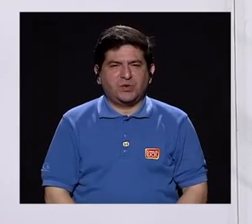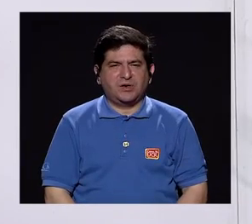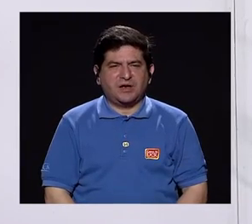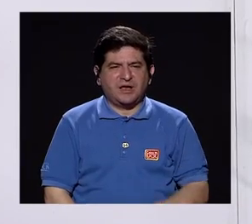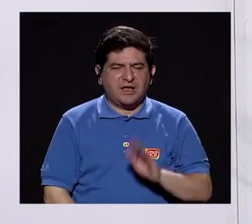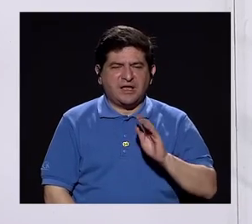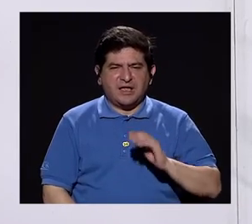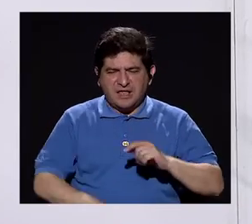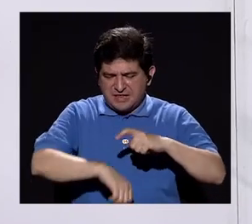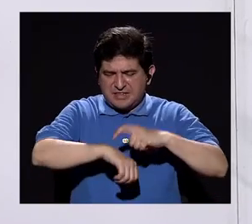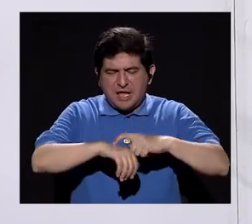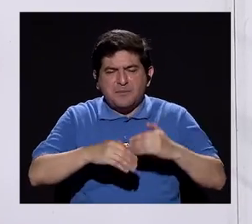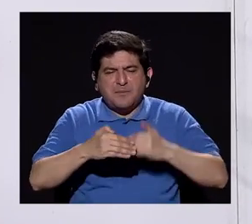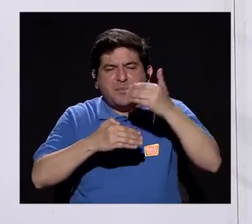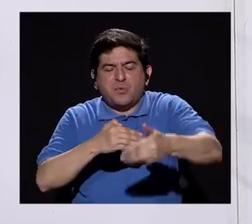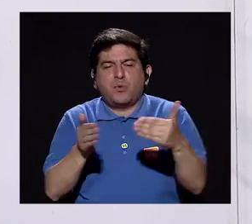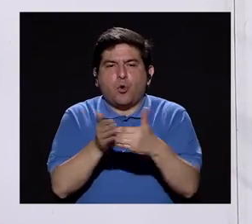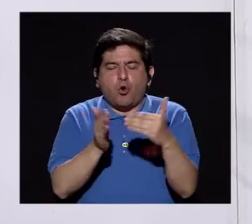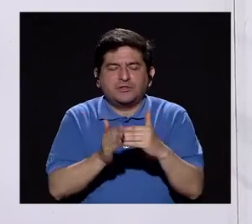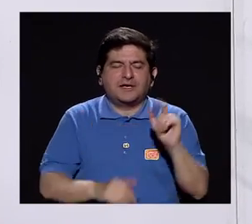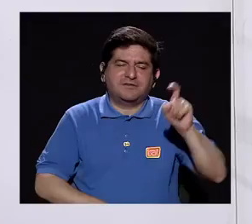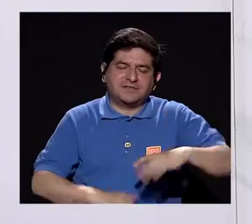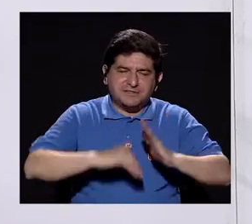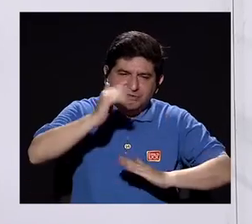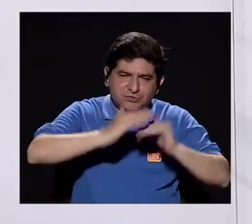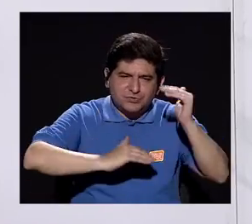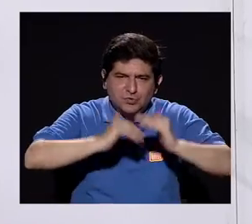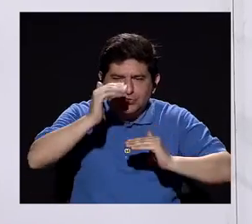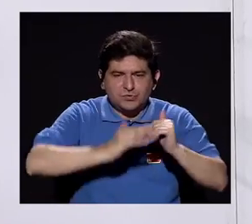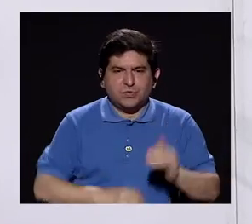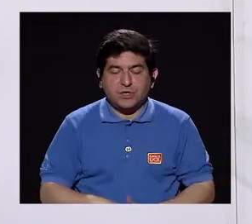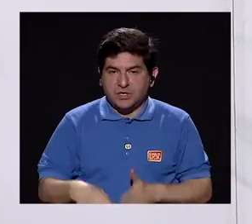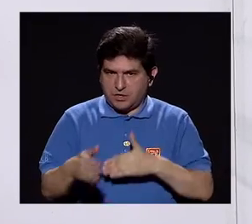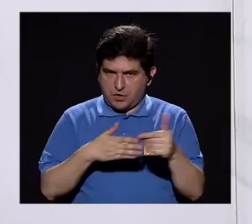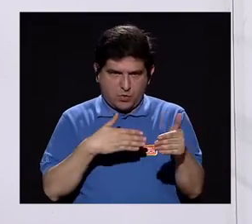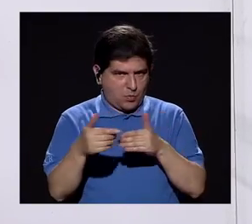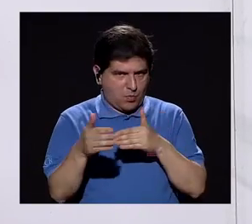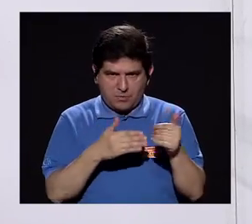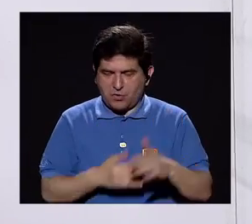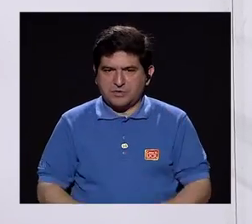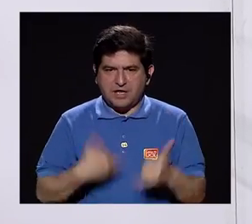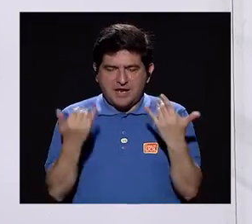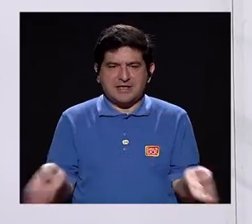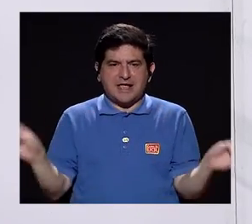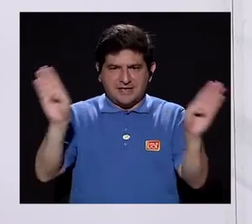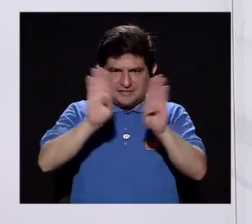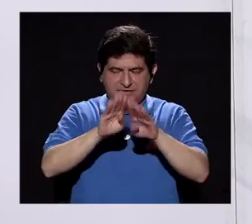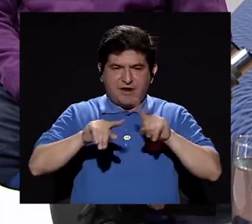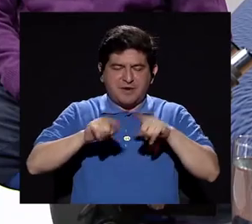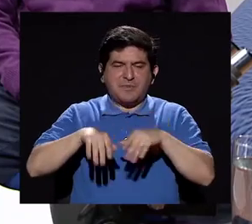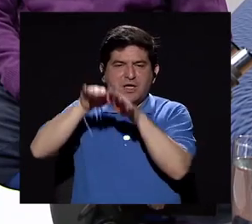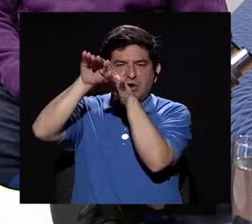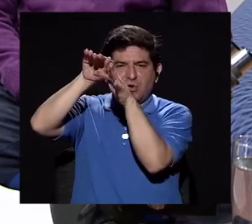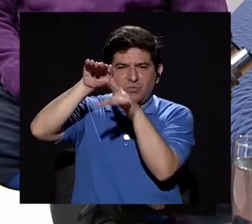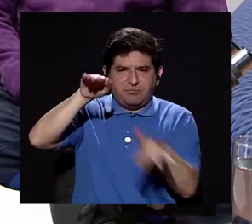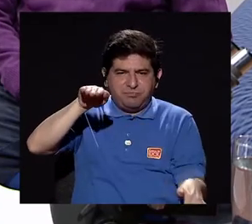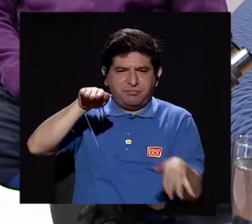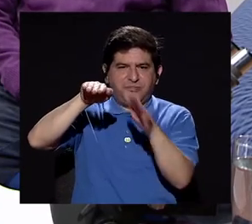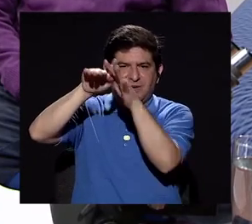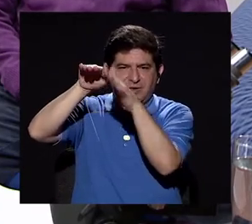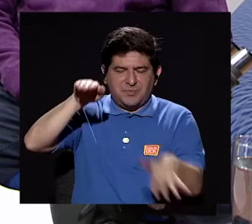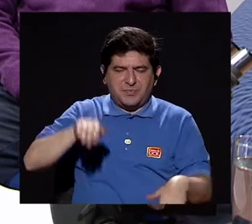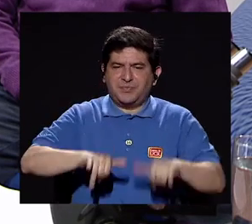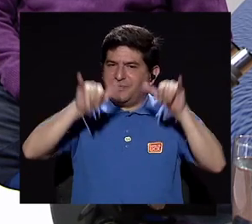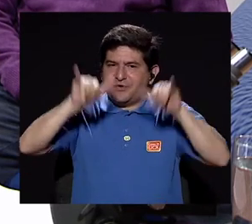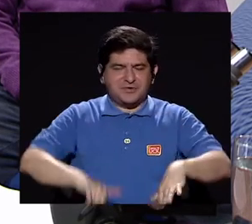ellos tienen que reconstruir el relleno a pesar de que está cerrado se seca ahí esa